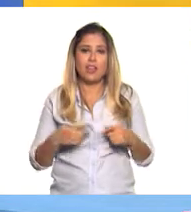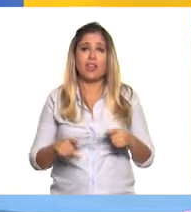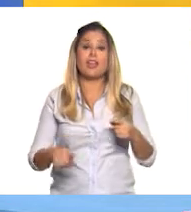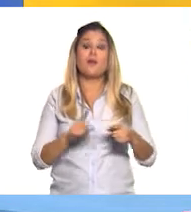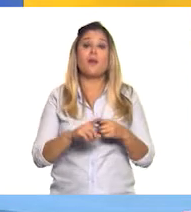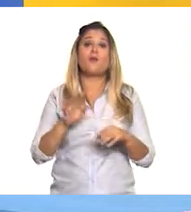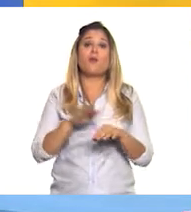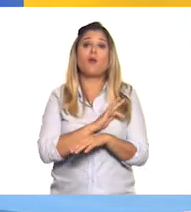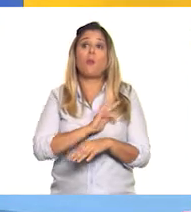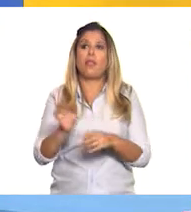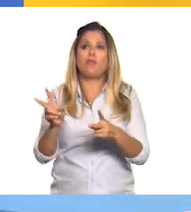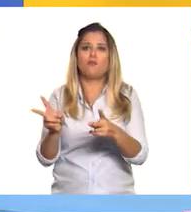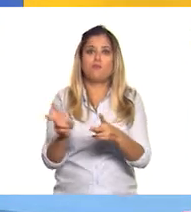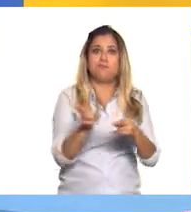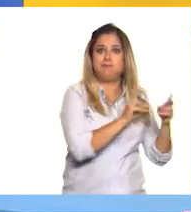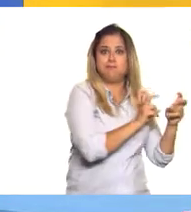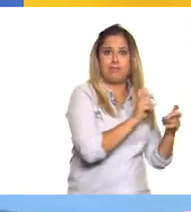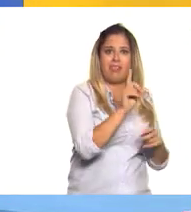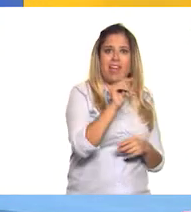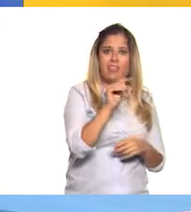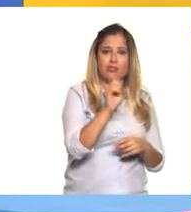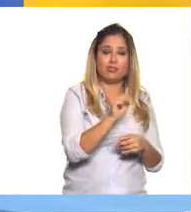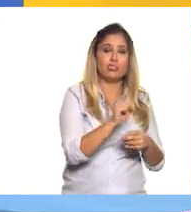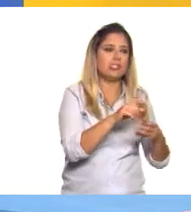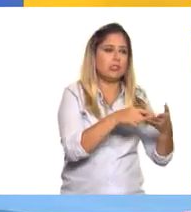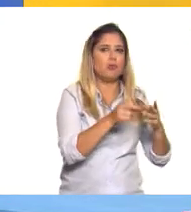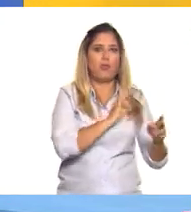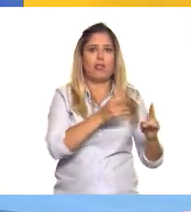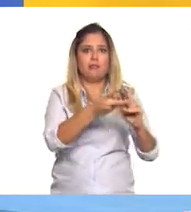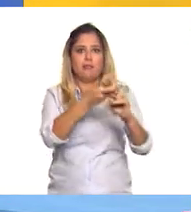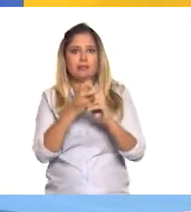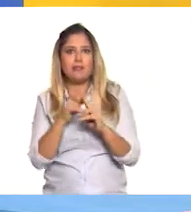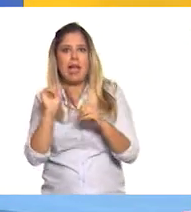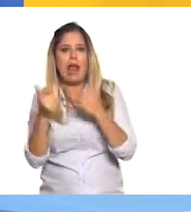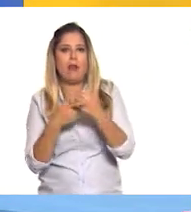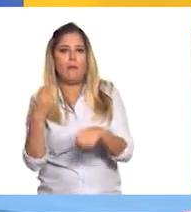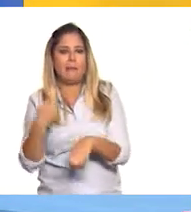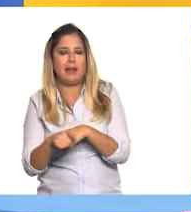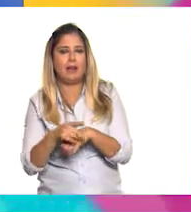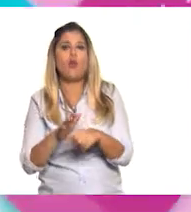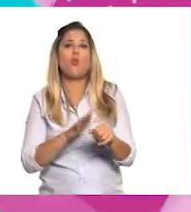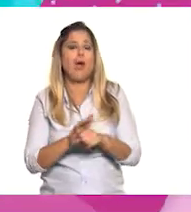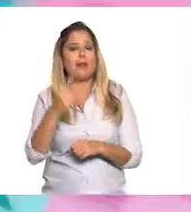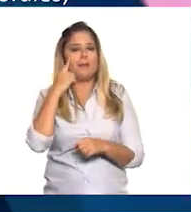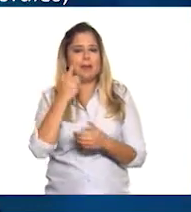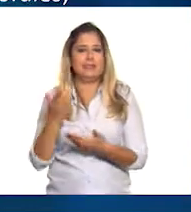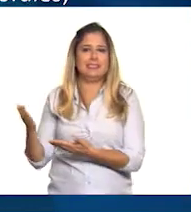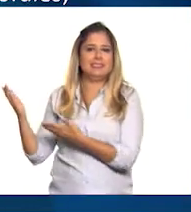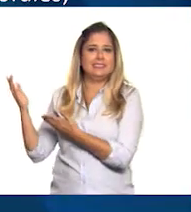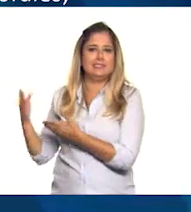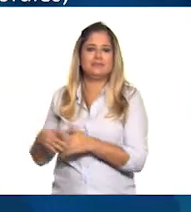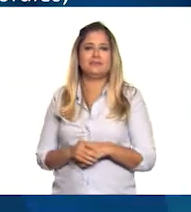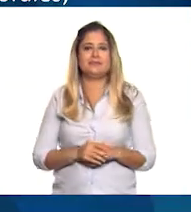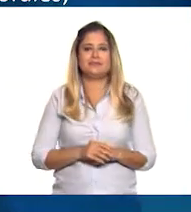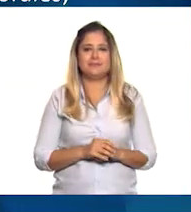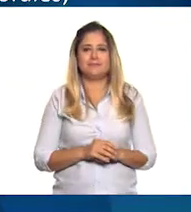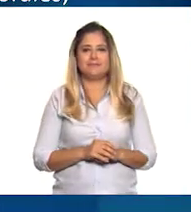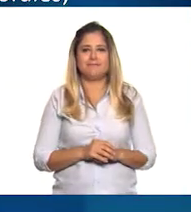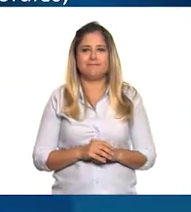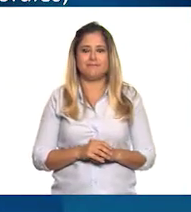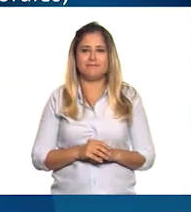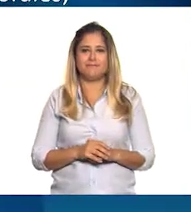mal uso que se puede hacer de ellos si caen en manos equivocadas. Veamos cuáles son. Vamos a verlos.